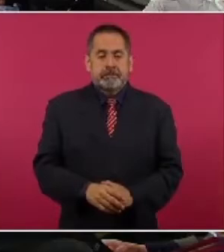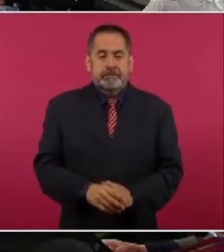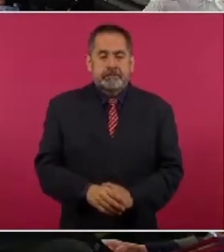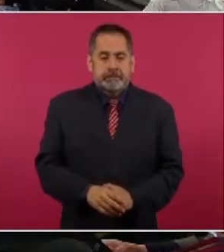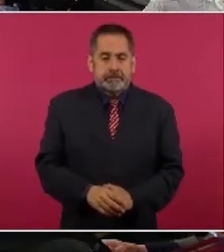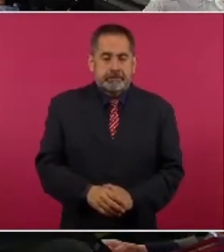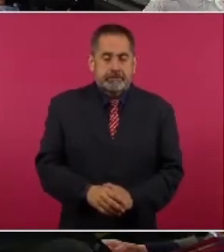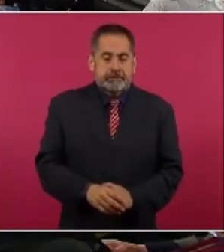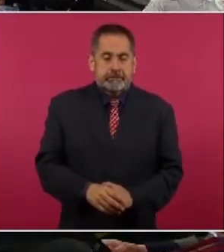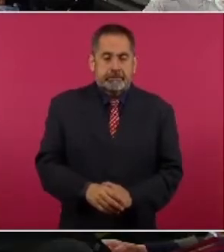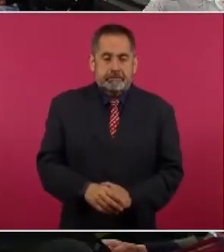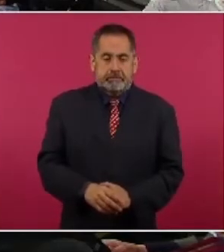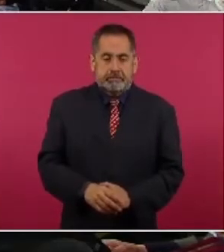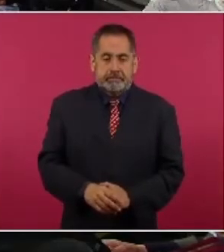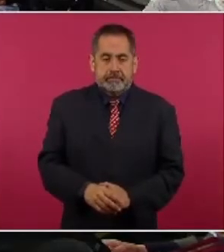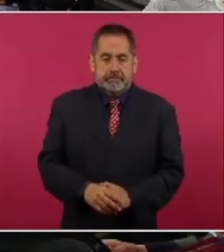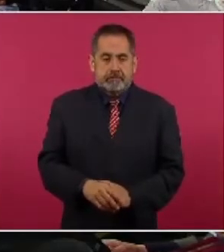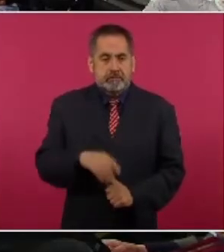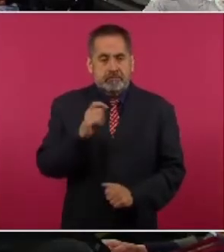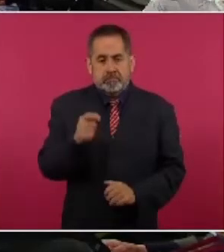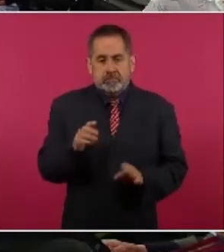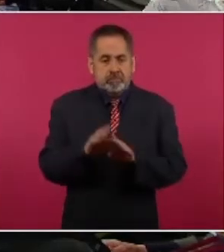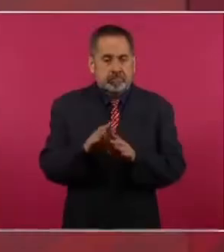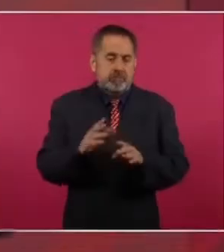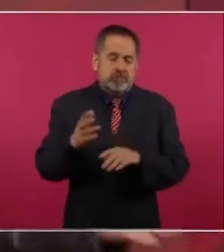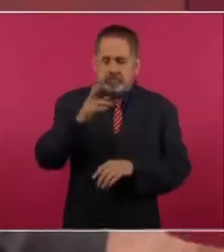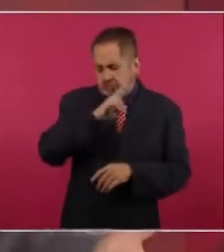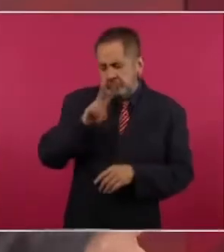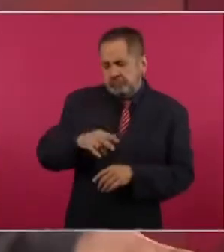Y que pues se diga, todos nos equivocamos,